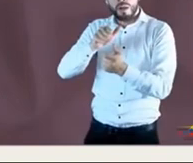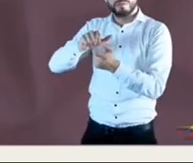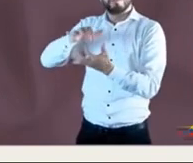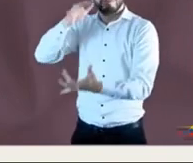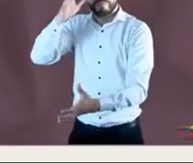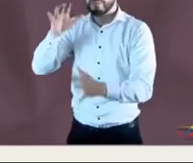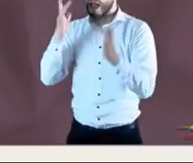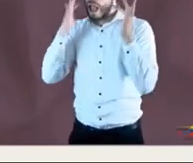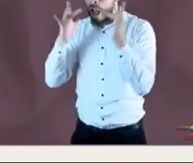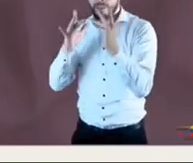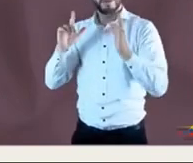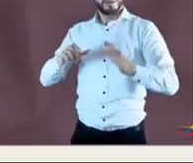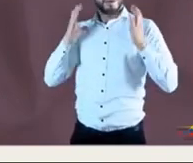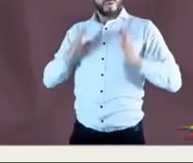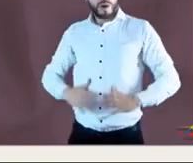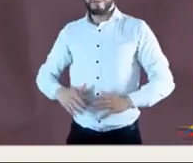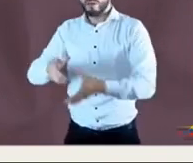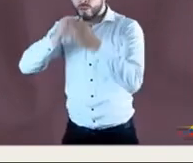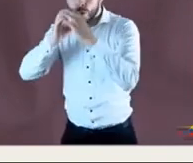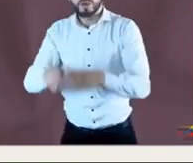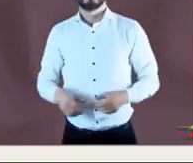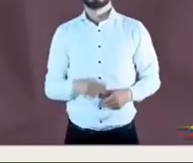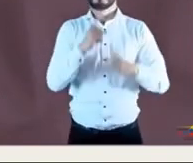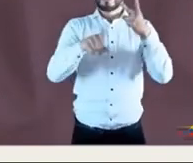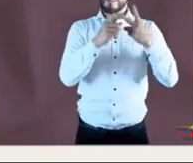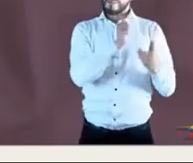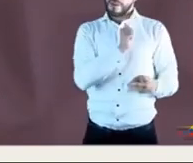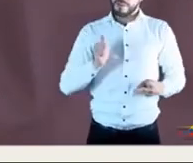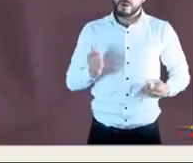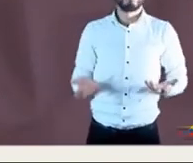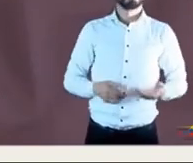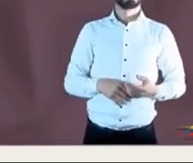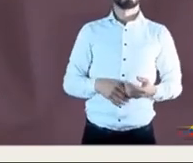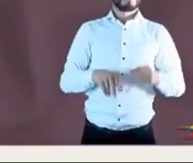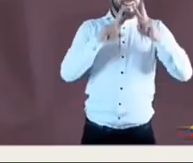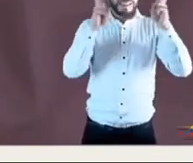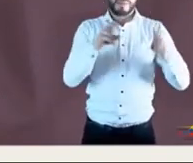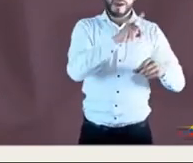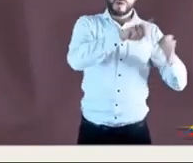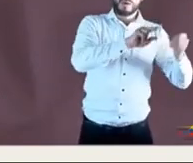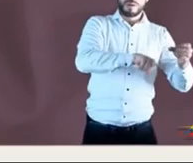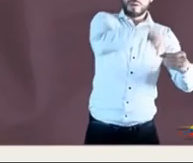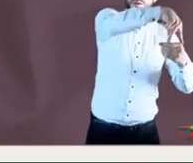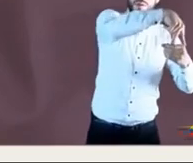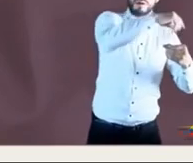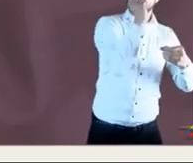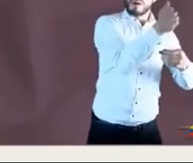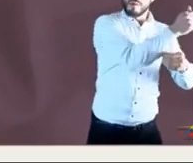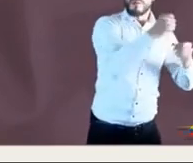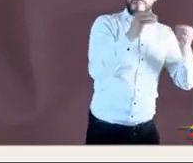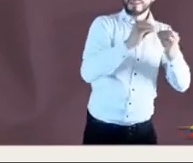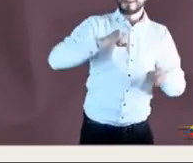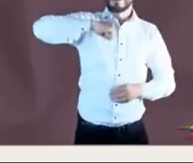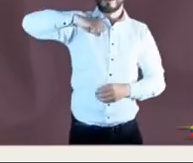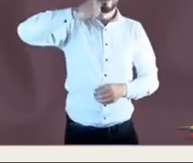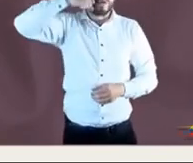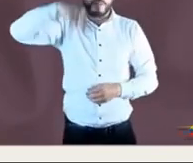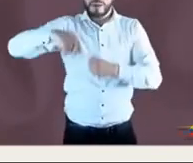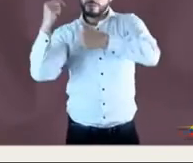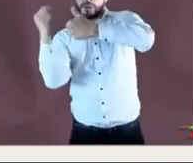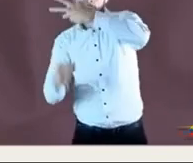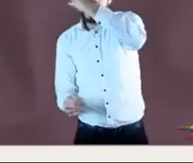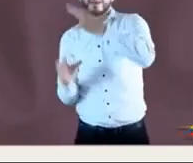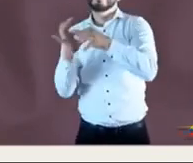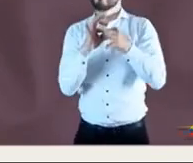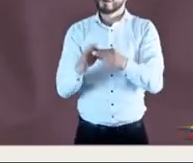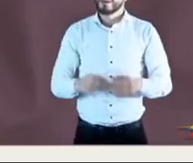por la manifestación pacífica, la autonomía en el caso de los pueblos étnicos y todos los derechos humanos. La